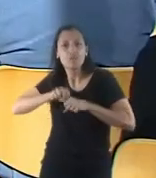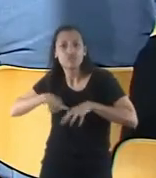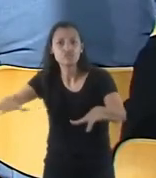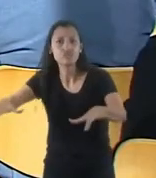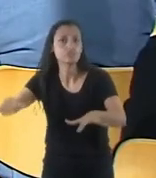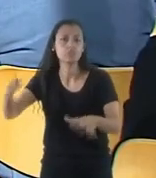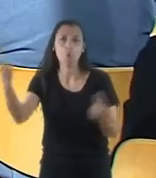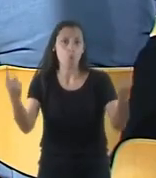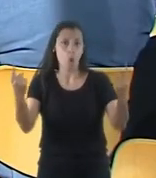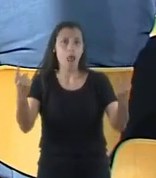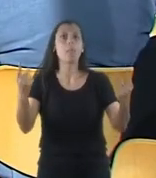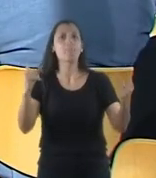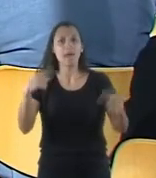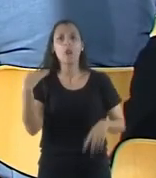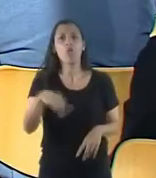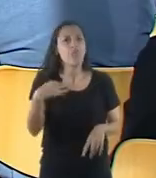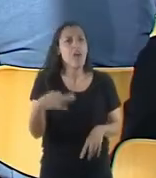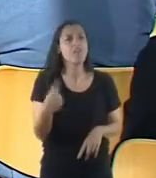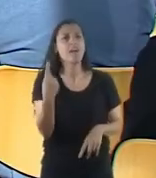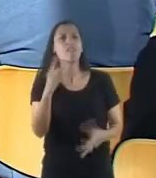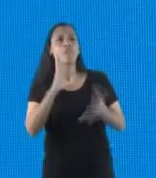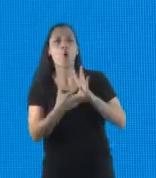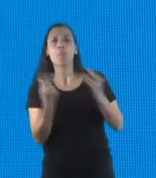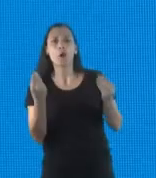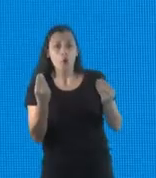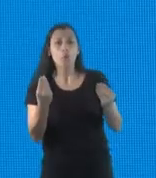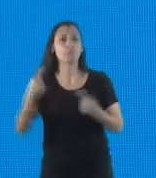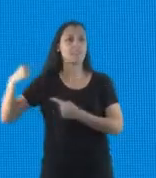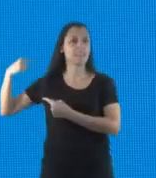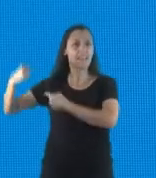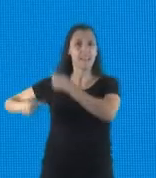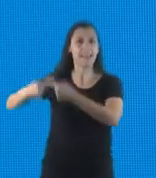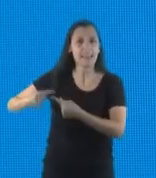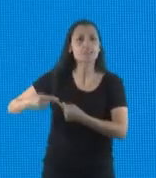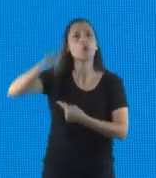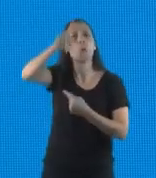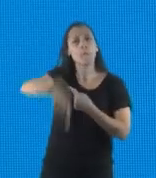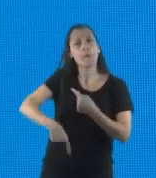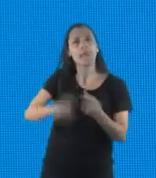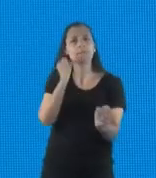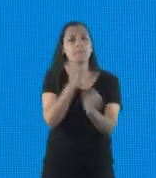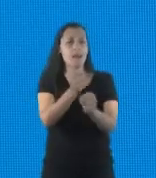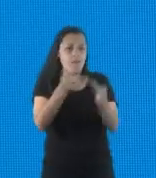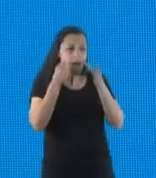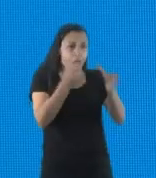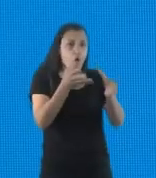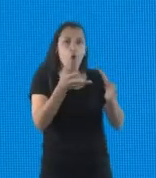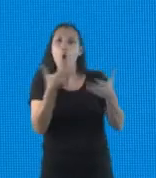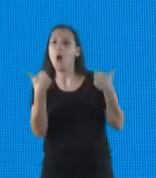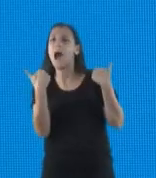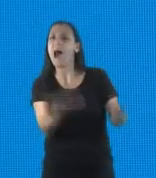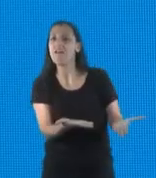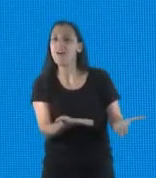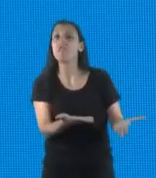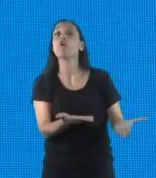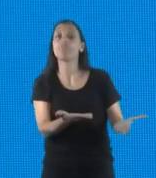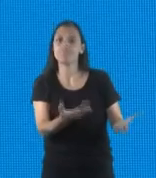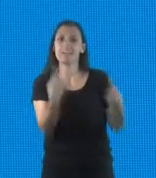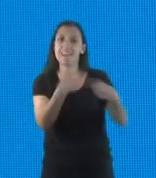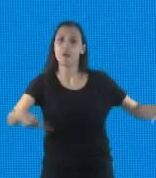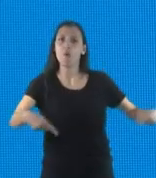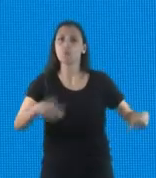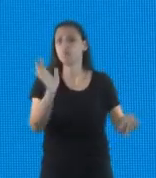alguna manera la generación de valor y de defensa del recurso